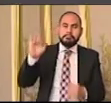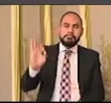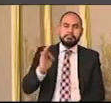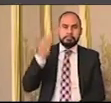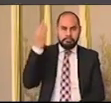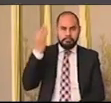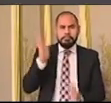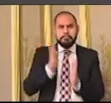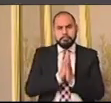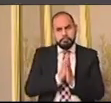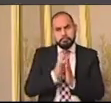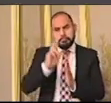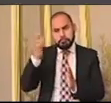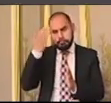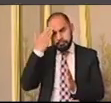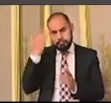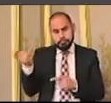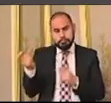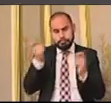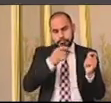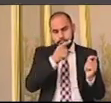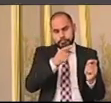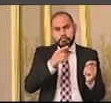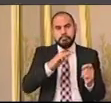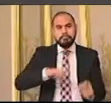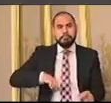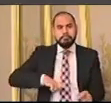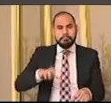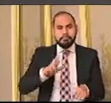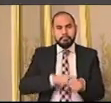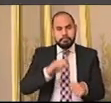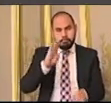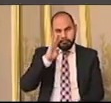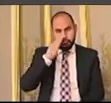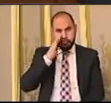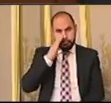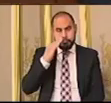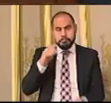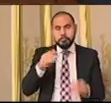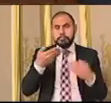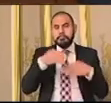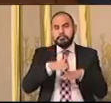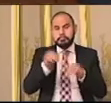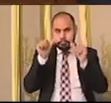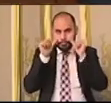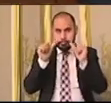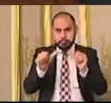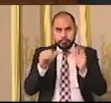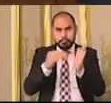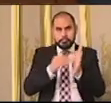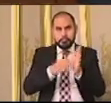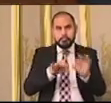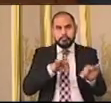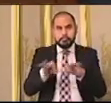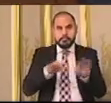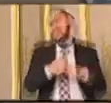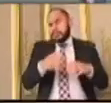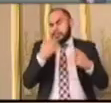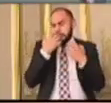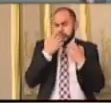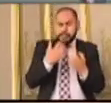por favor también ese reconocimiento al gobernador miguel barbosa respecto a la atención también que se ha dado en el trabajo permanente al estado de puebla